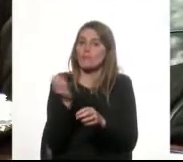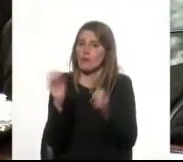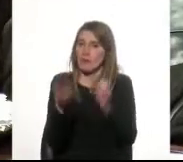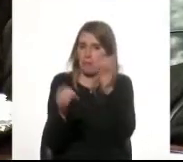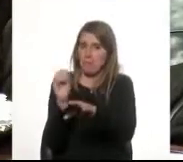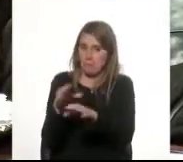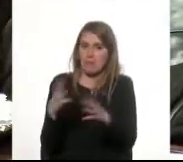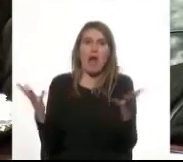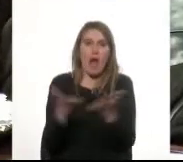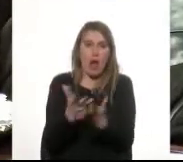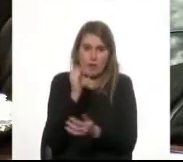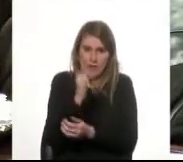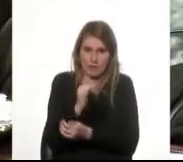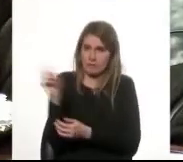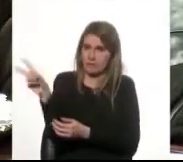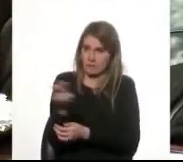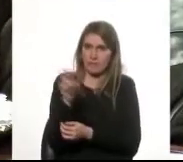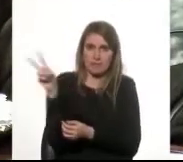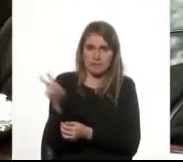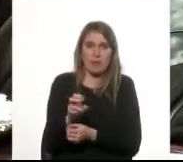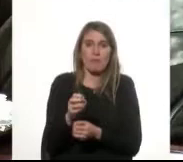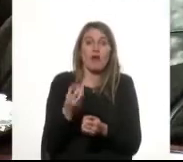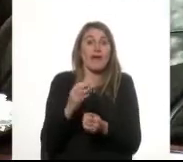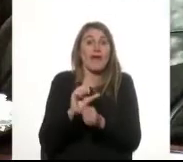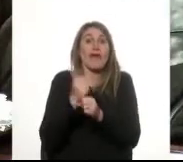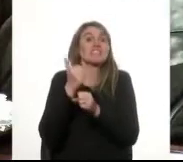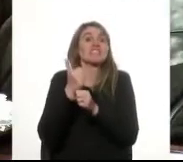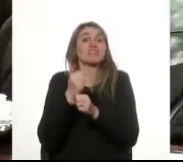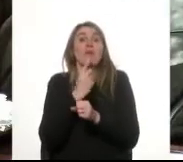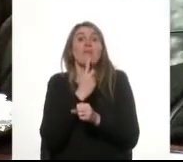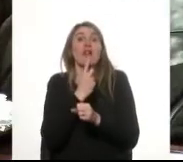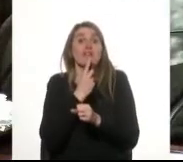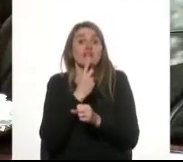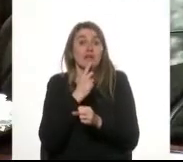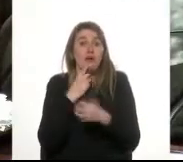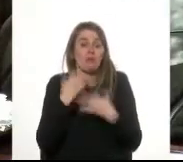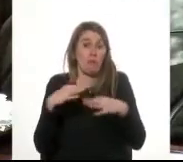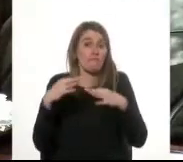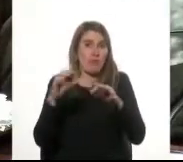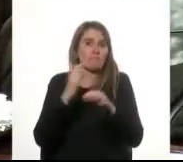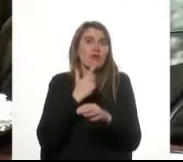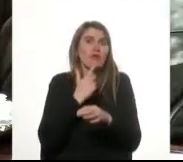Hoy, después del éxito político,